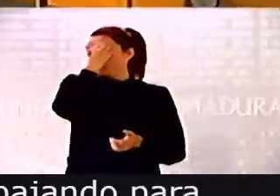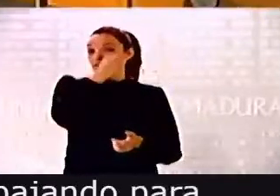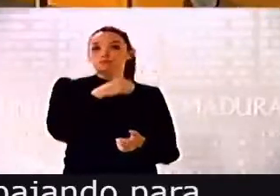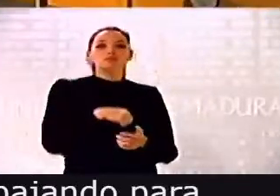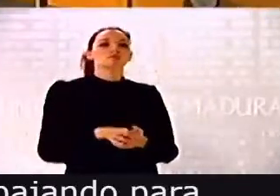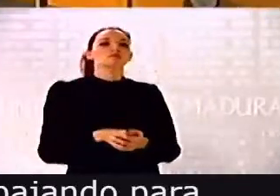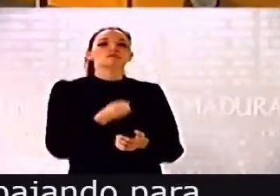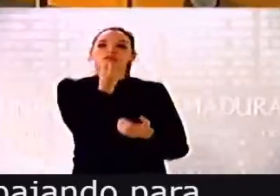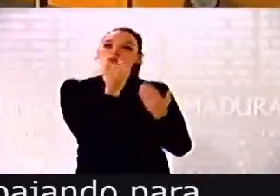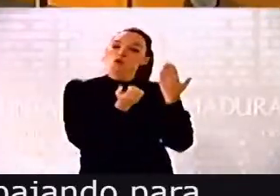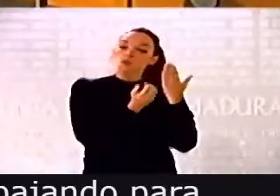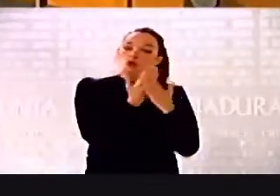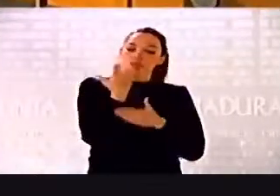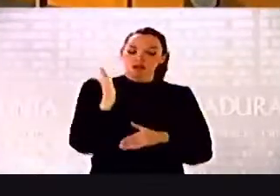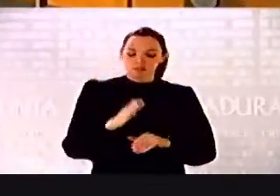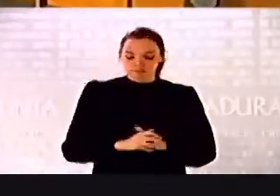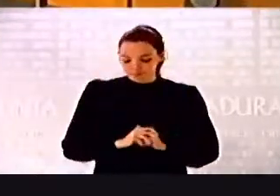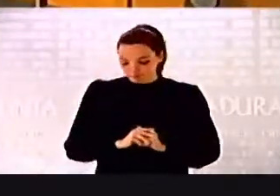Buenos días.